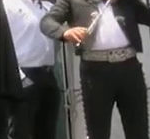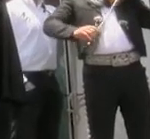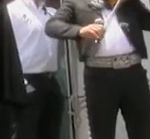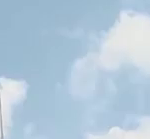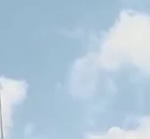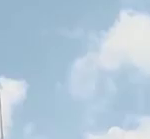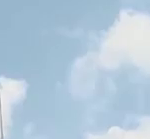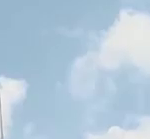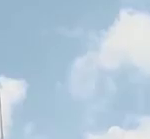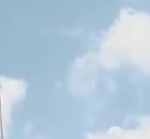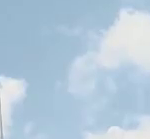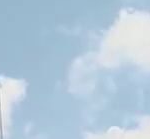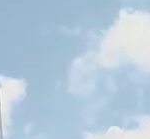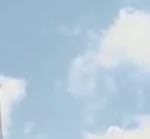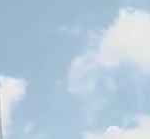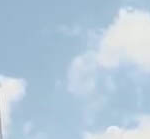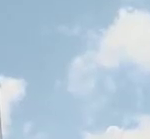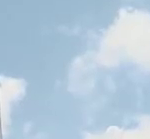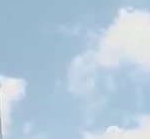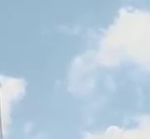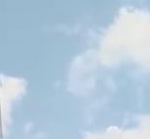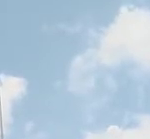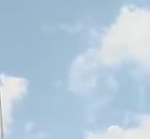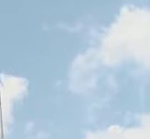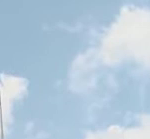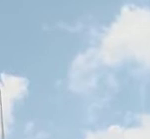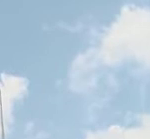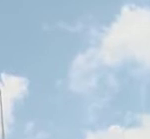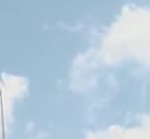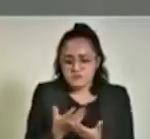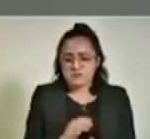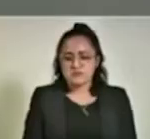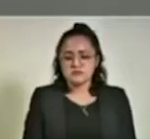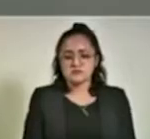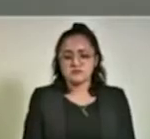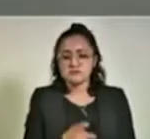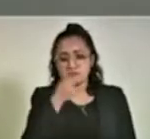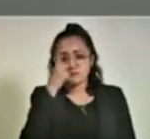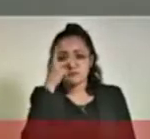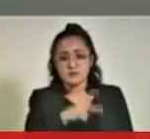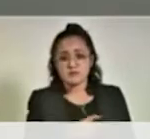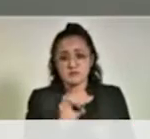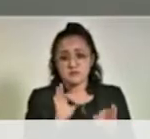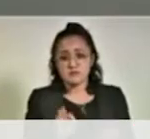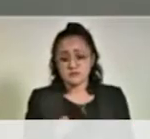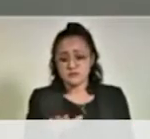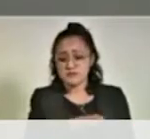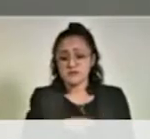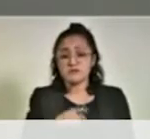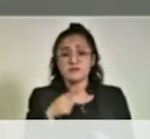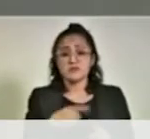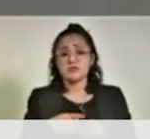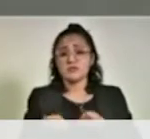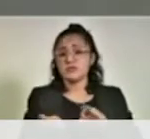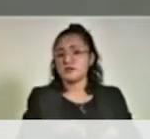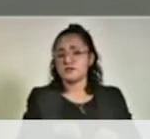cielo entrenublado fue la imagen con la que nuestros paisanos se reencontraron con sus familias. Son mexicanos que